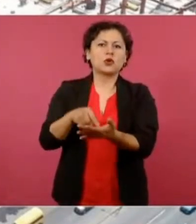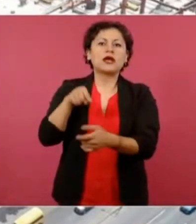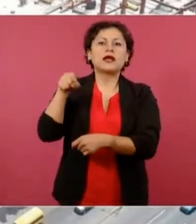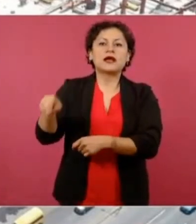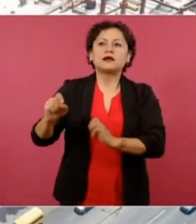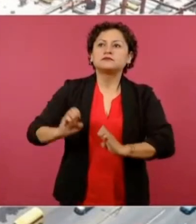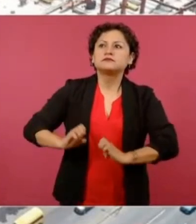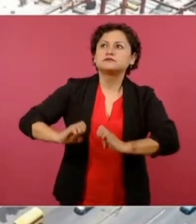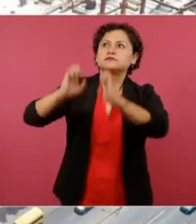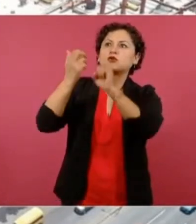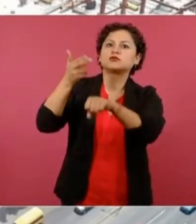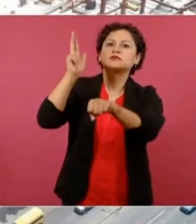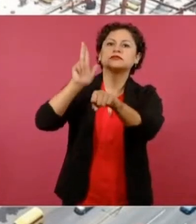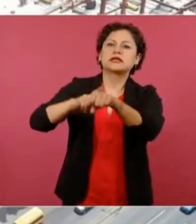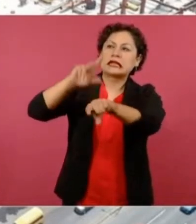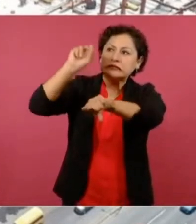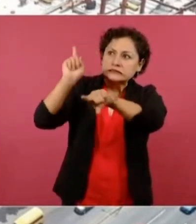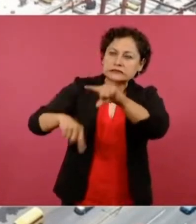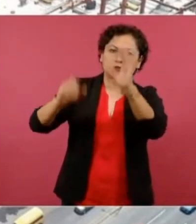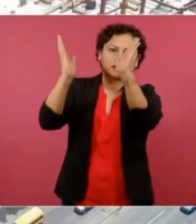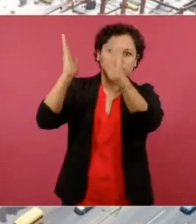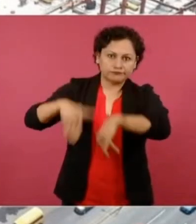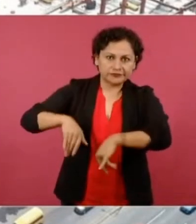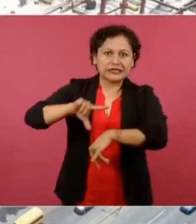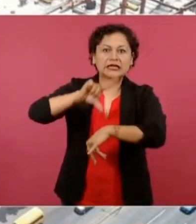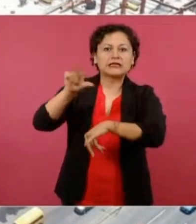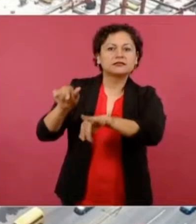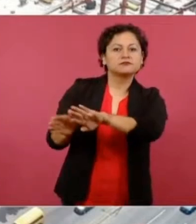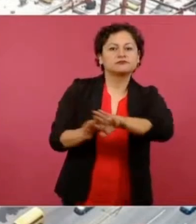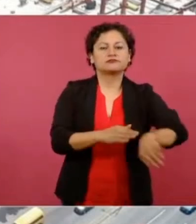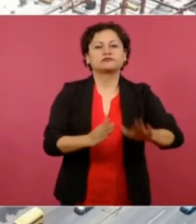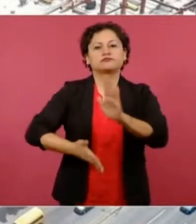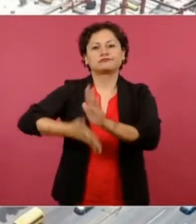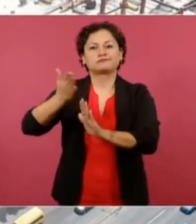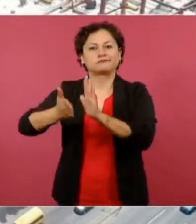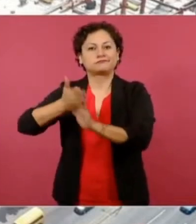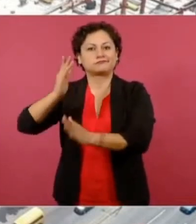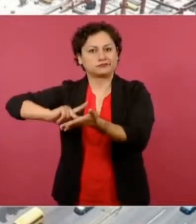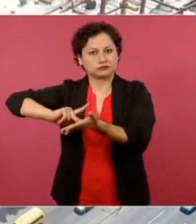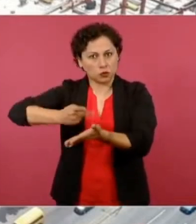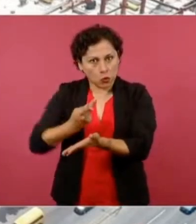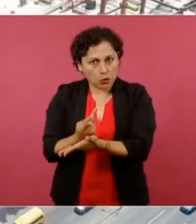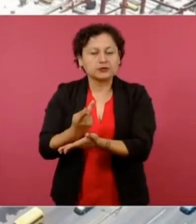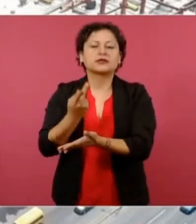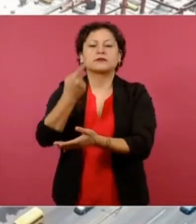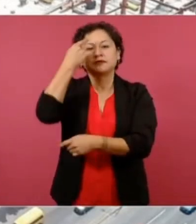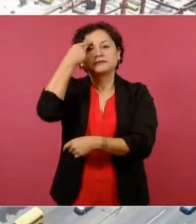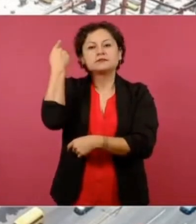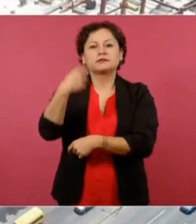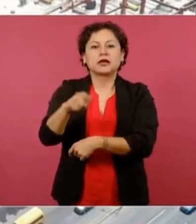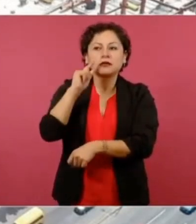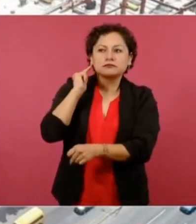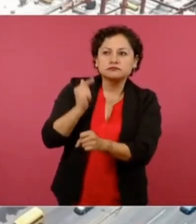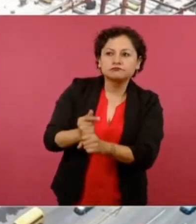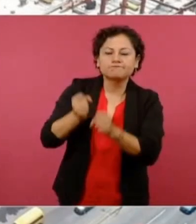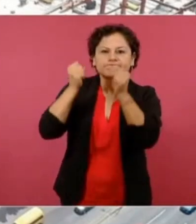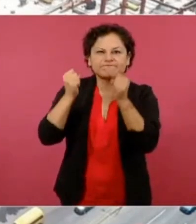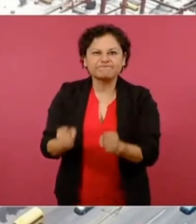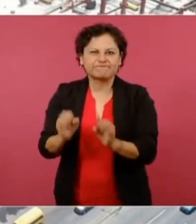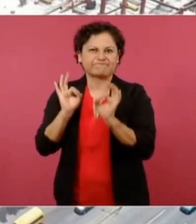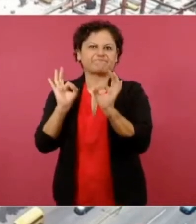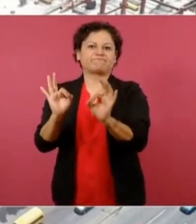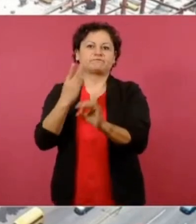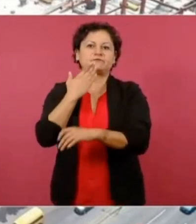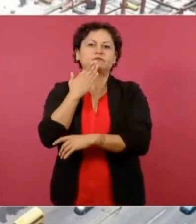demolición y luego la construcción del hospital guardando todas las medidas de seguridad.